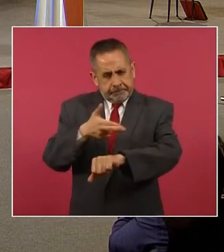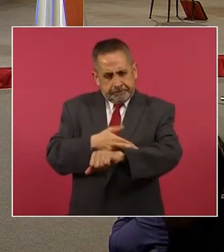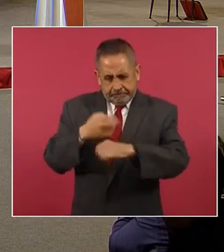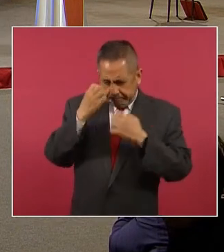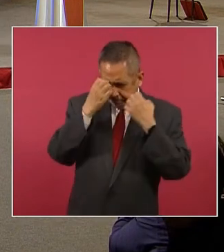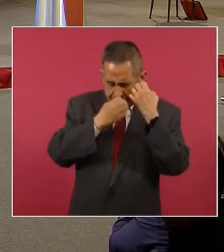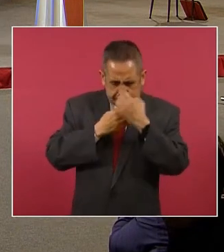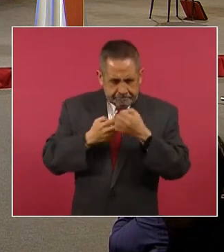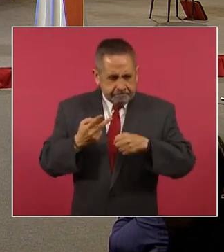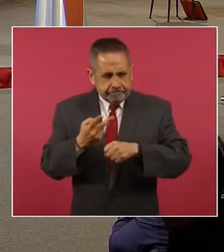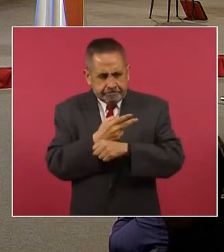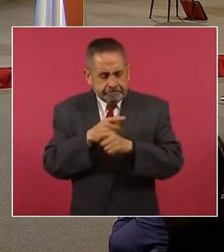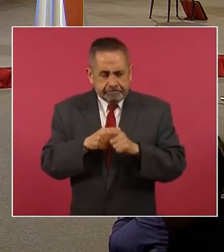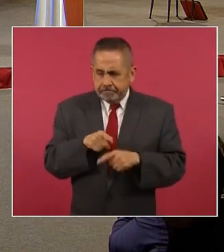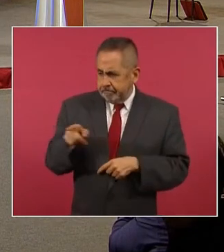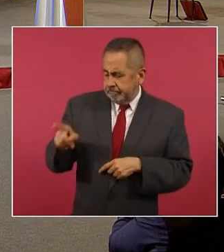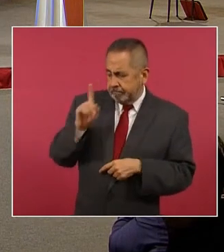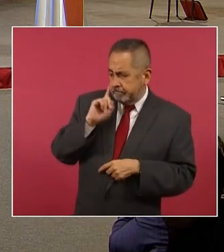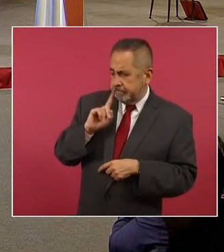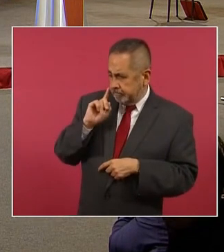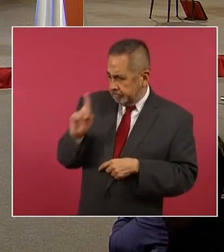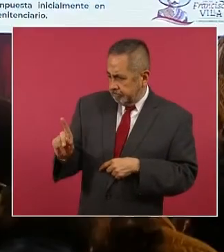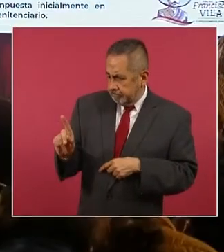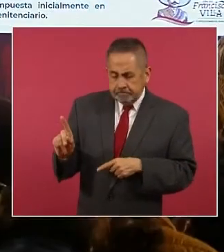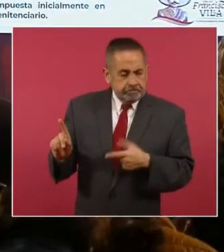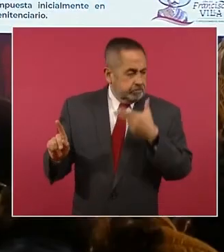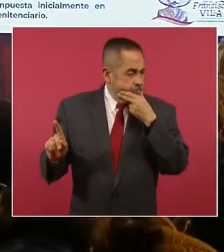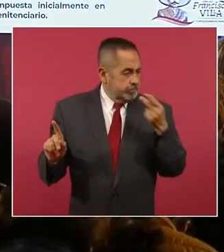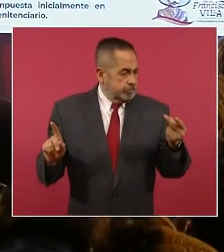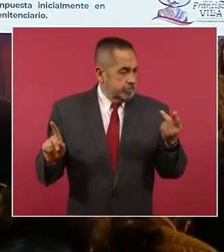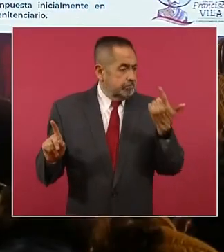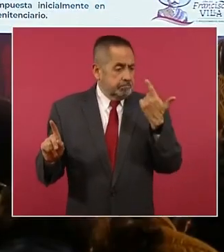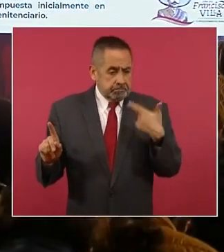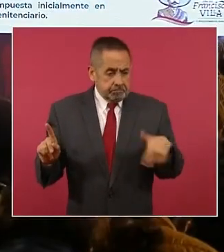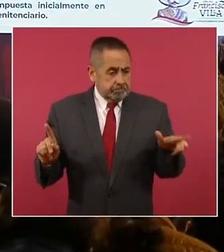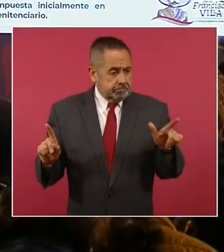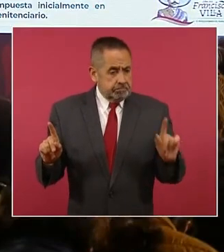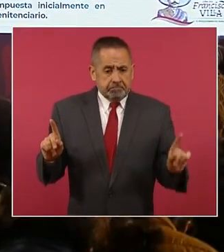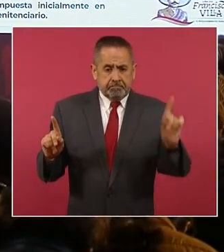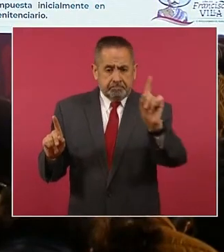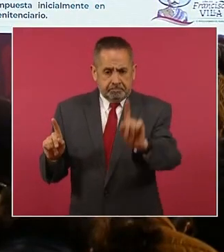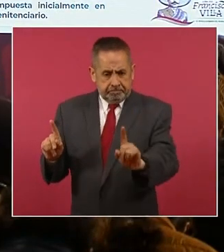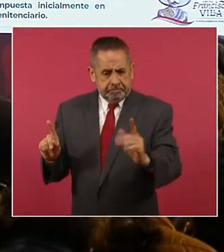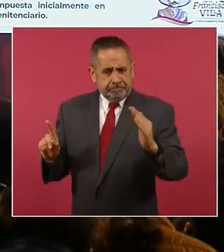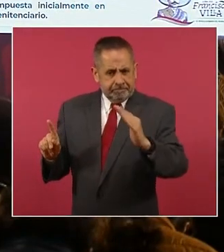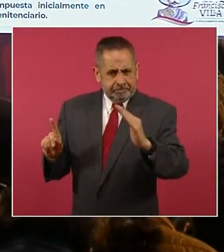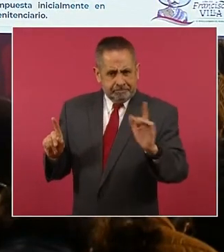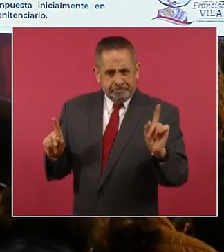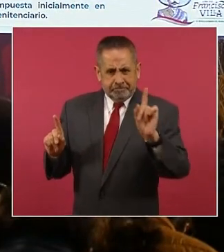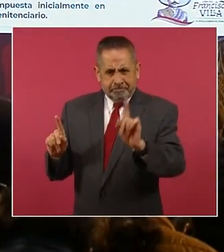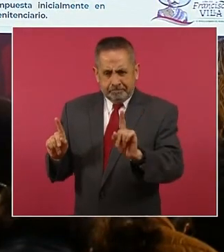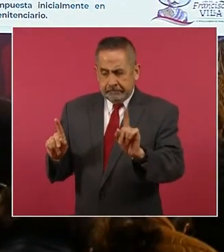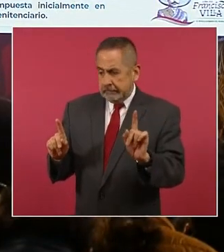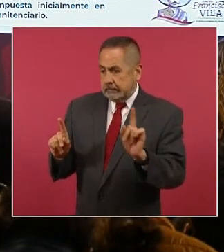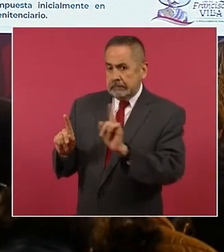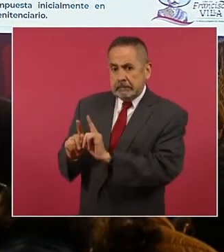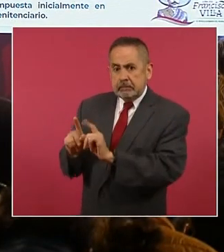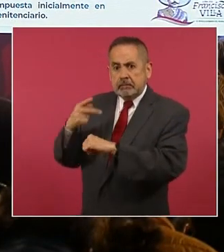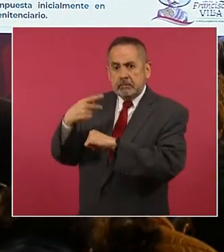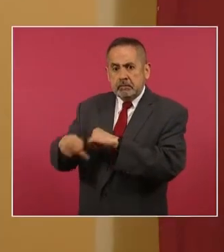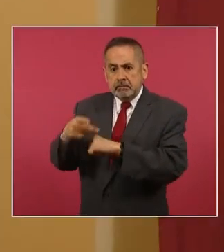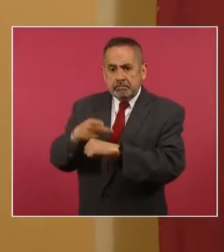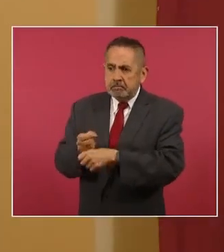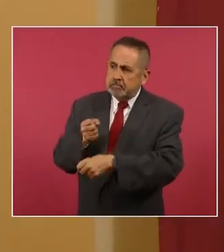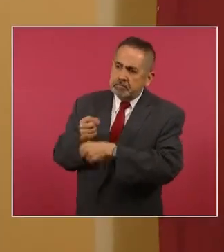de riesgo de lo que podría contraer, poner